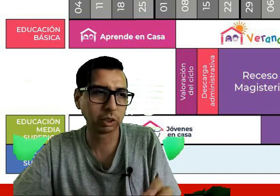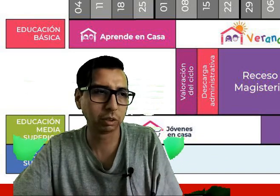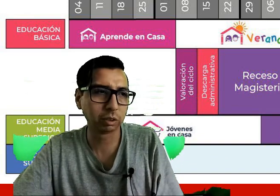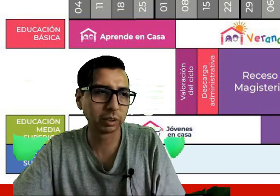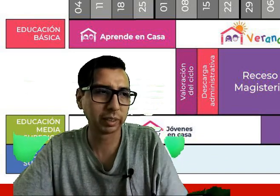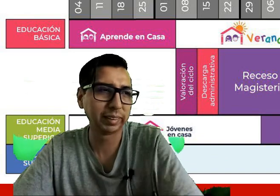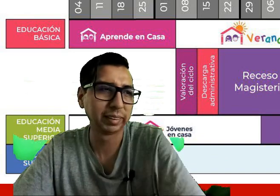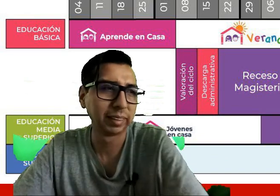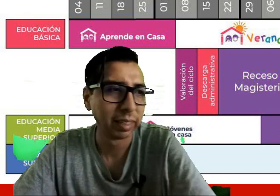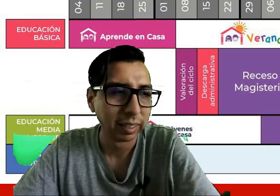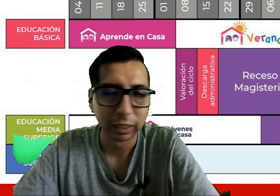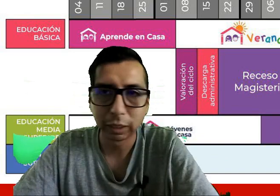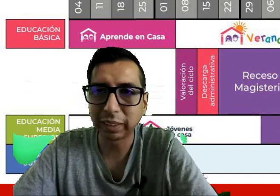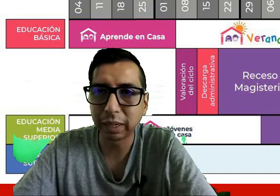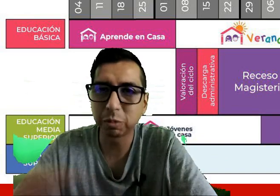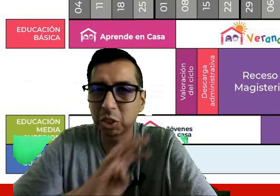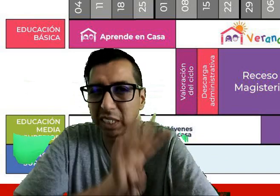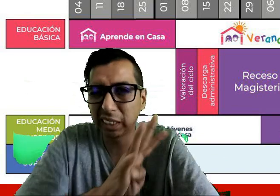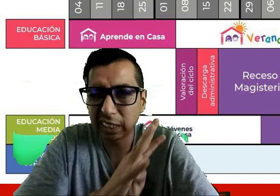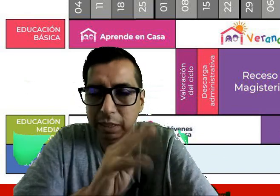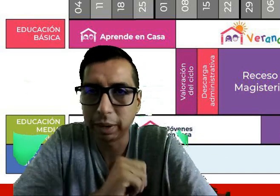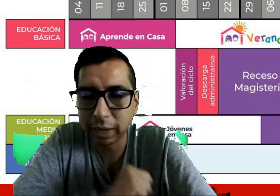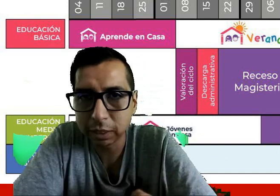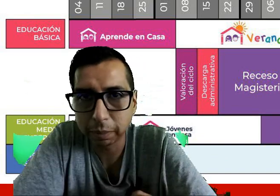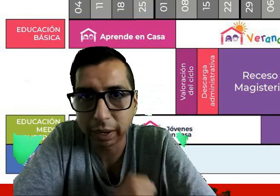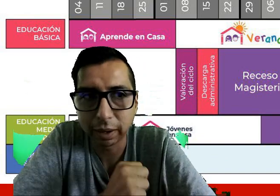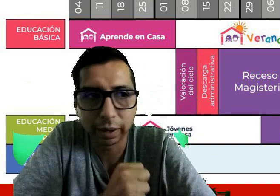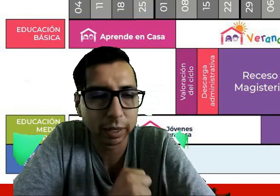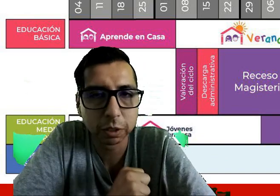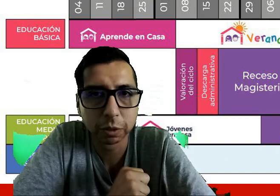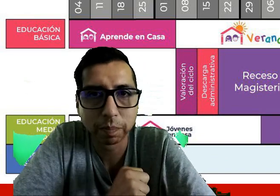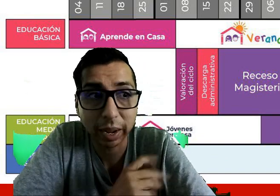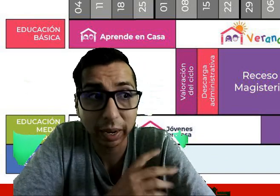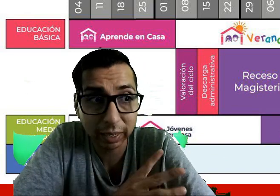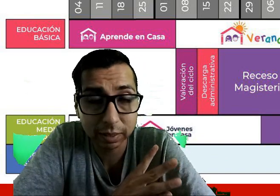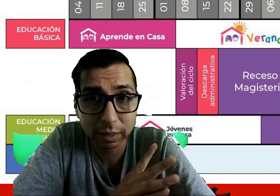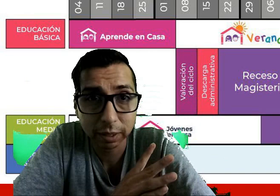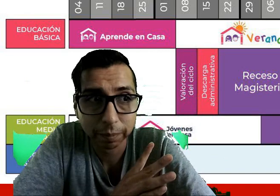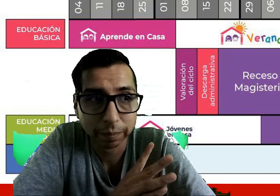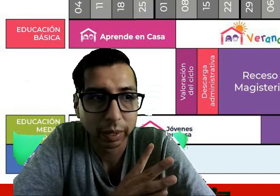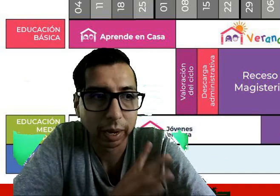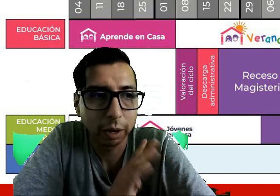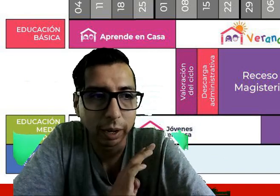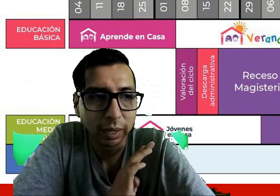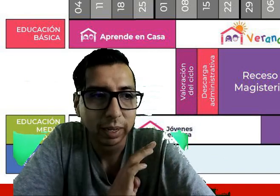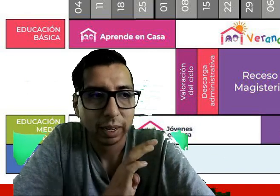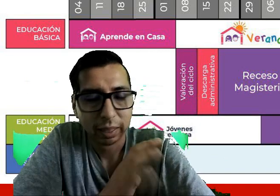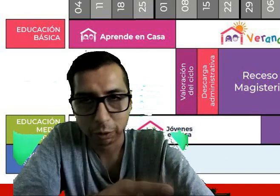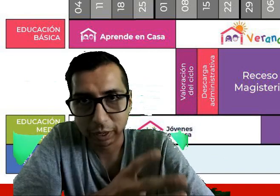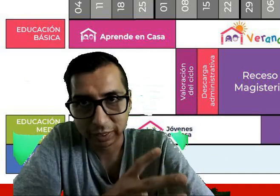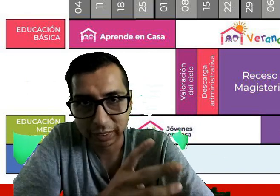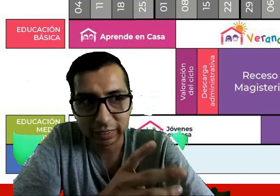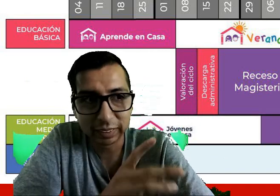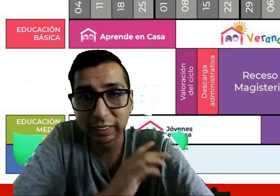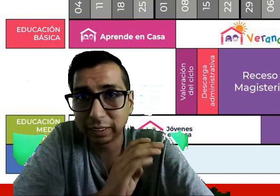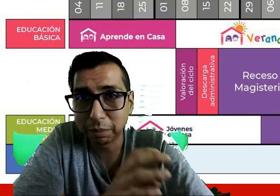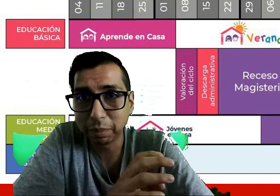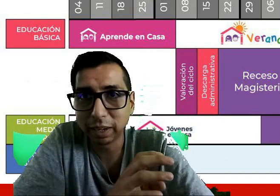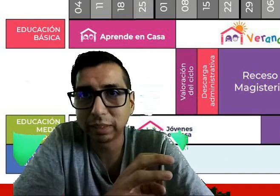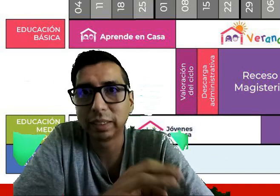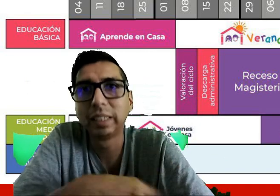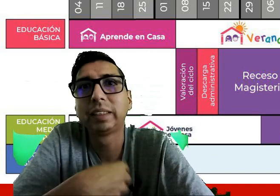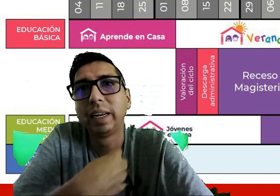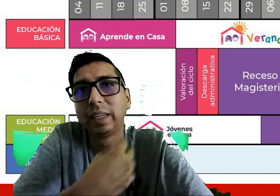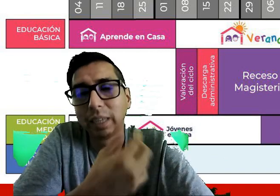dos, tres, cuatro, cinco, seis. Todavía tenemos 7 semanas para el regreso a clases. Ahora, durante